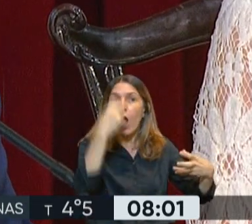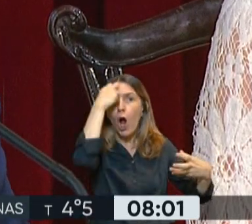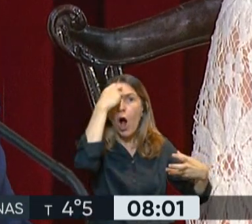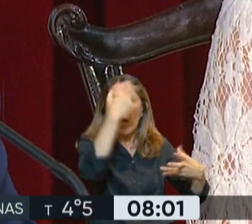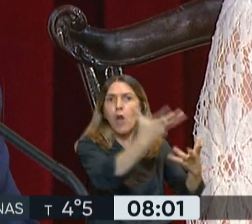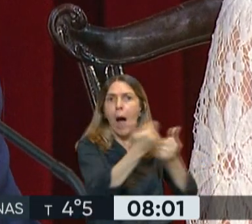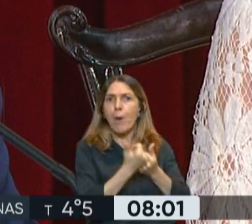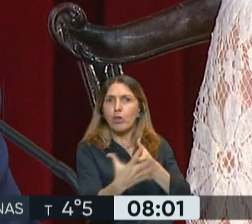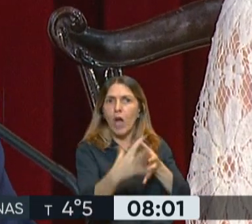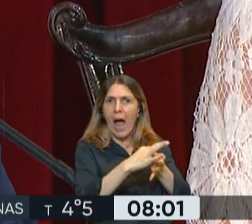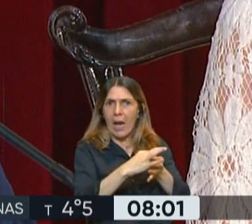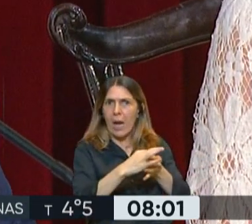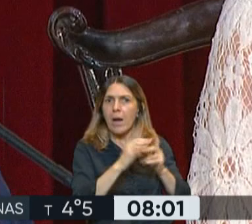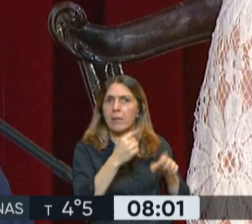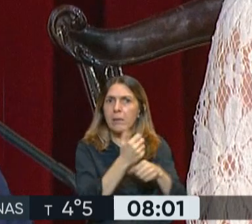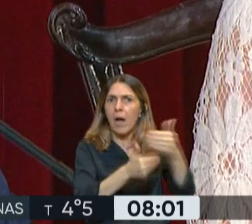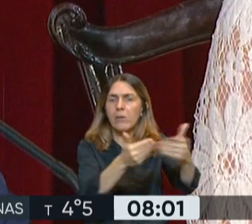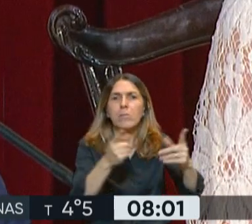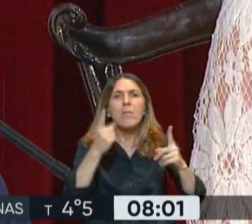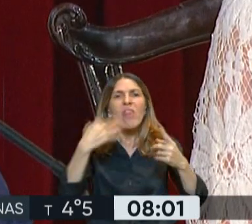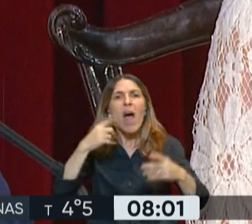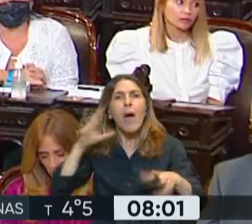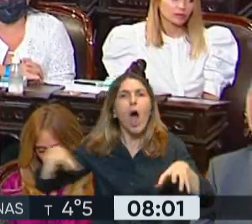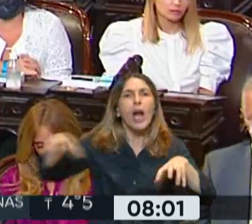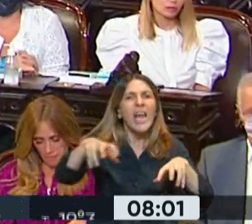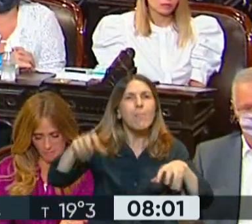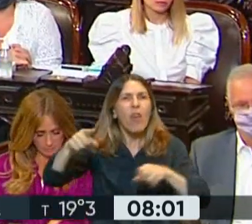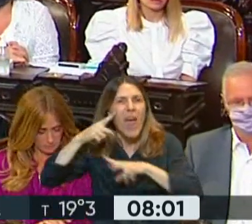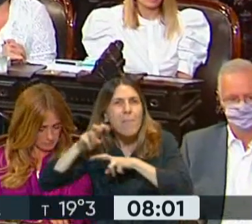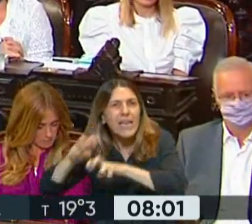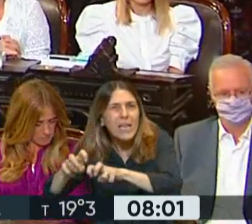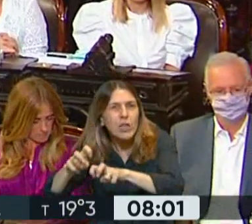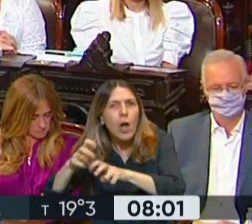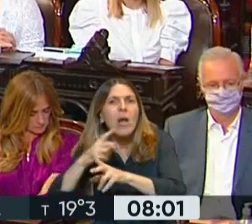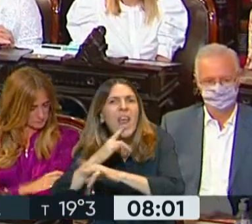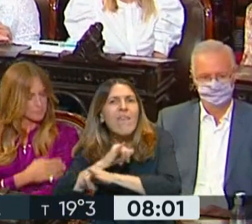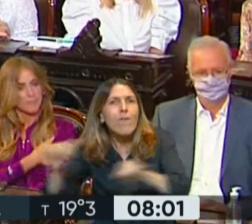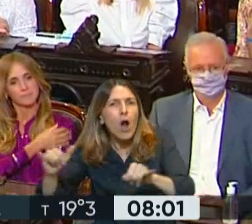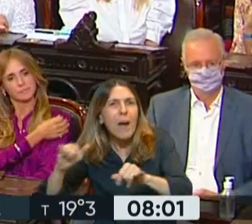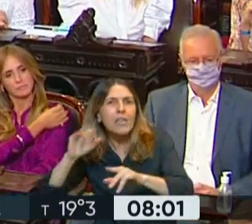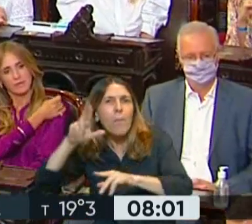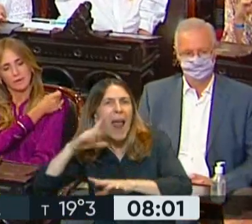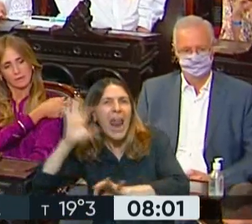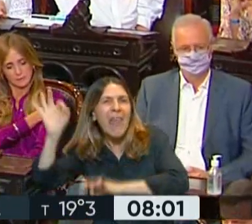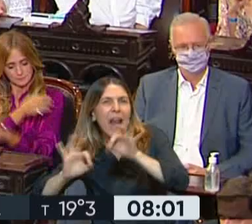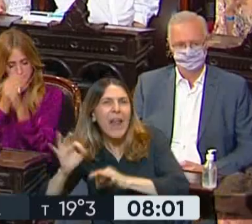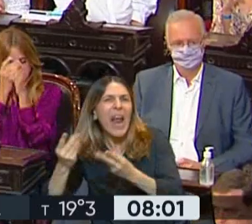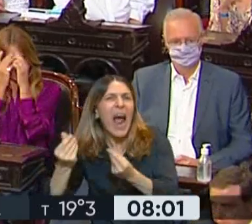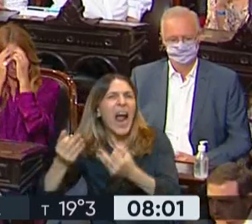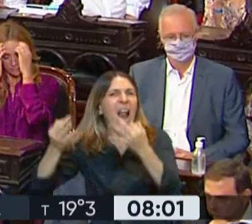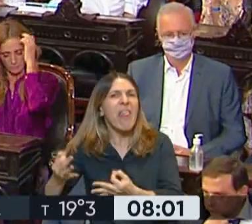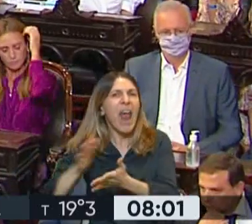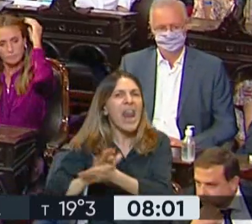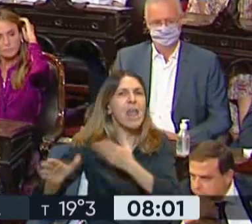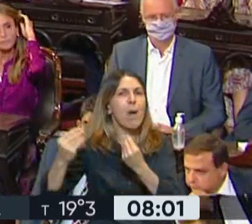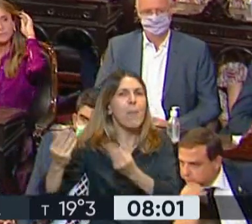este camino. Necesitamos contar con organismos de inteligencia que permitan producir información estratégica de calidad que contribuya a